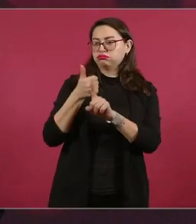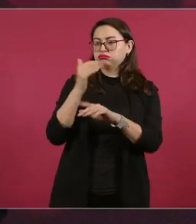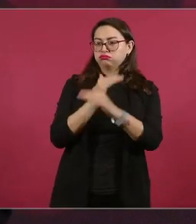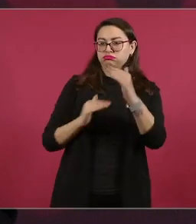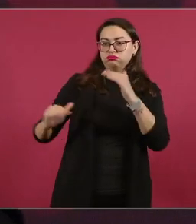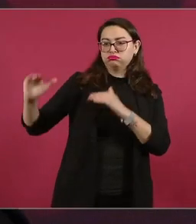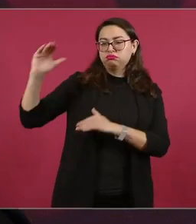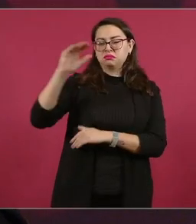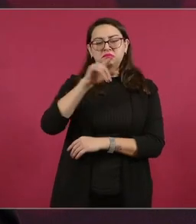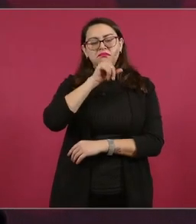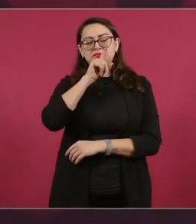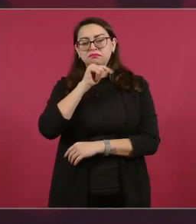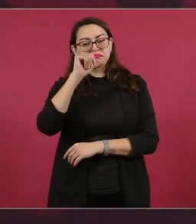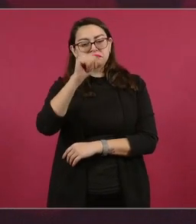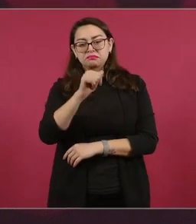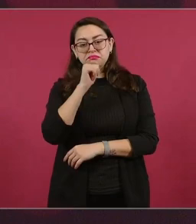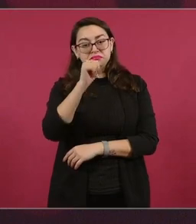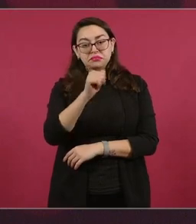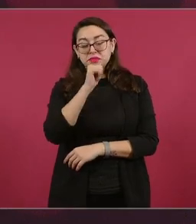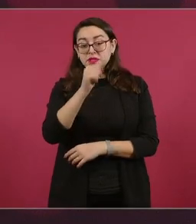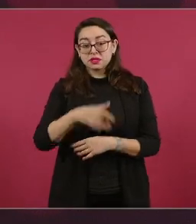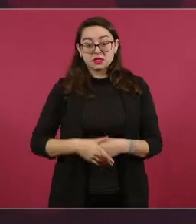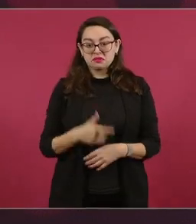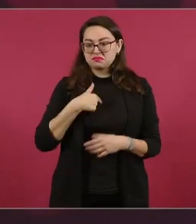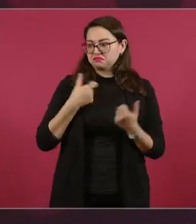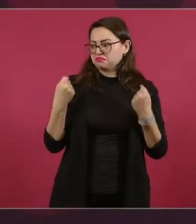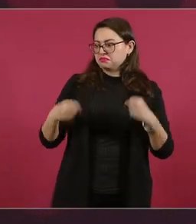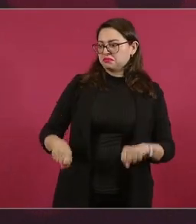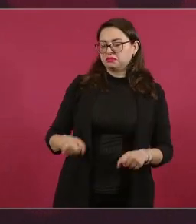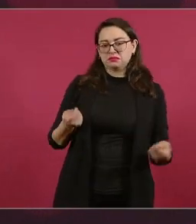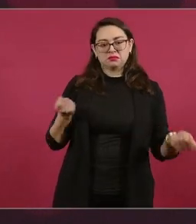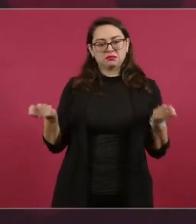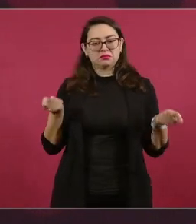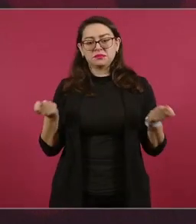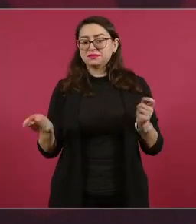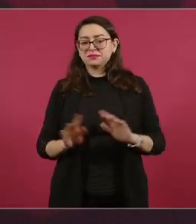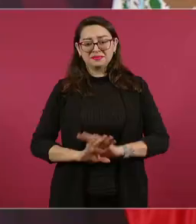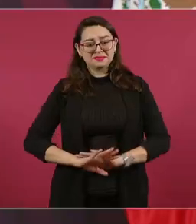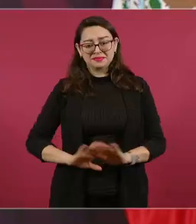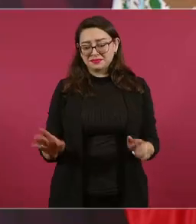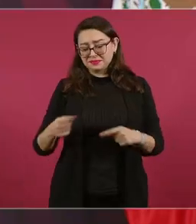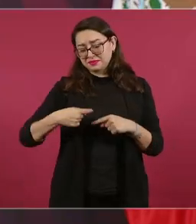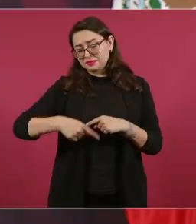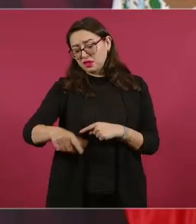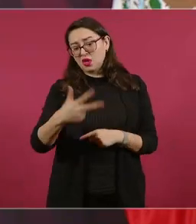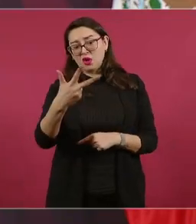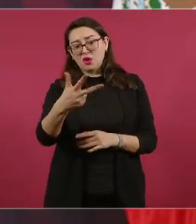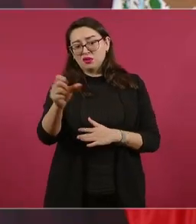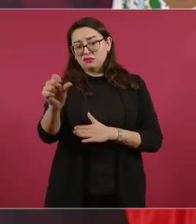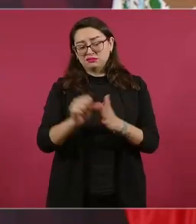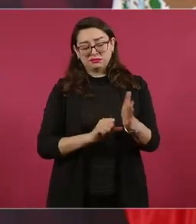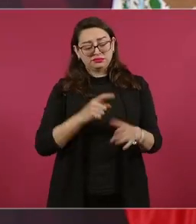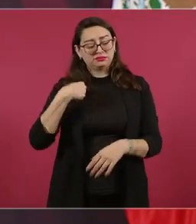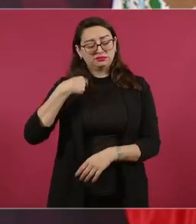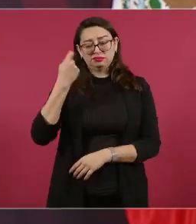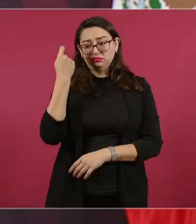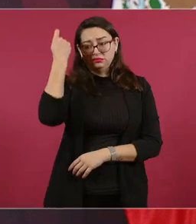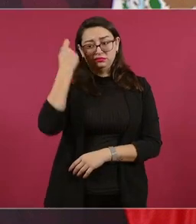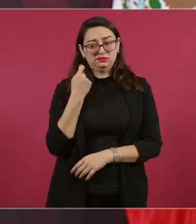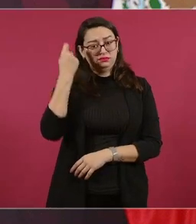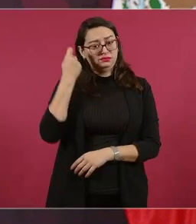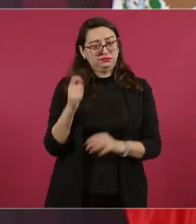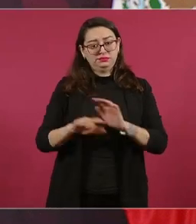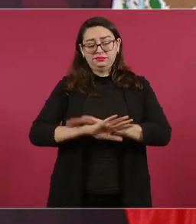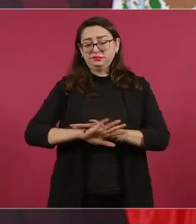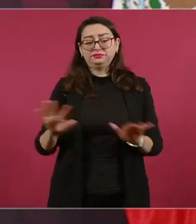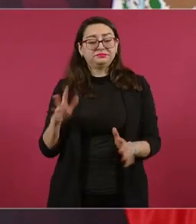ni caudillo, ni mucho menos cacique. Yo me jubilo y me retiro completamente.